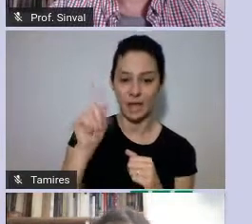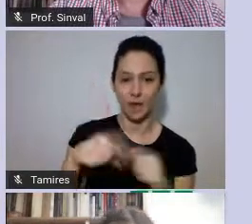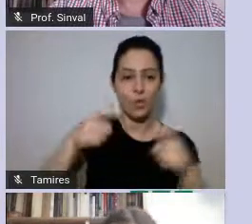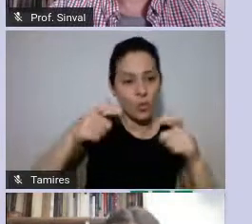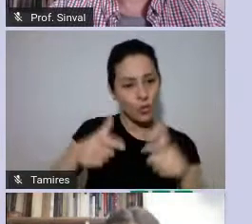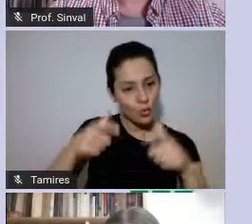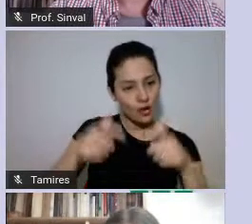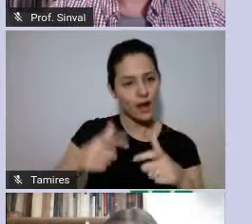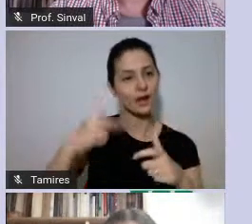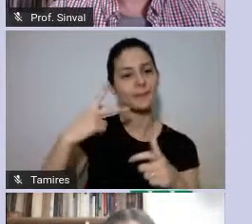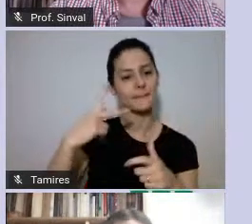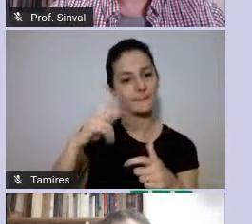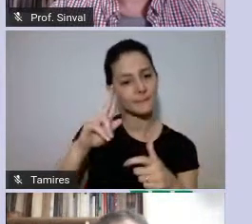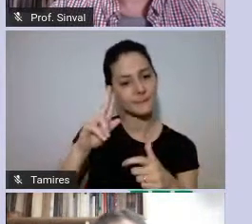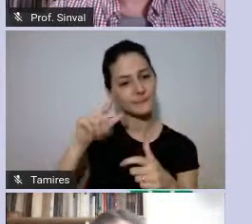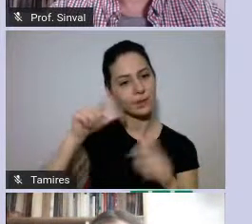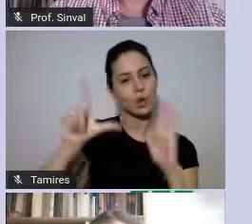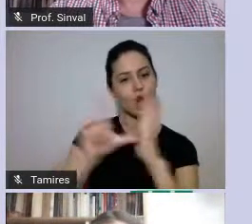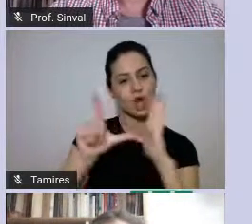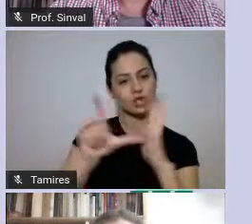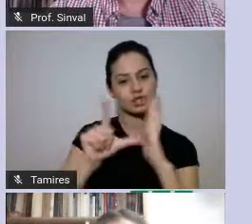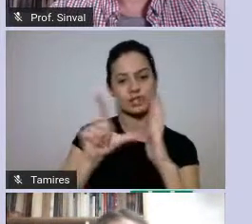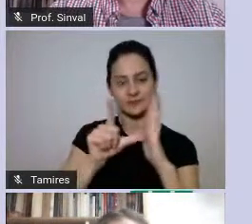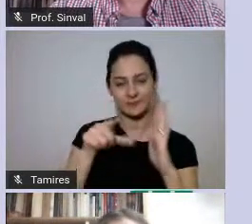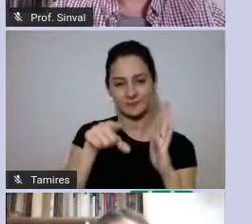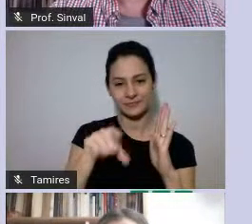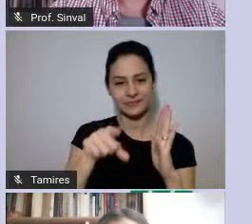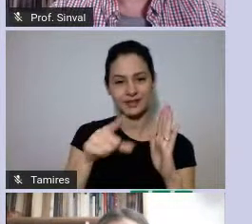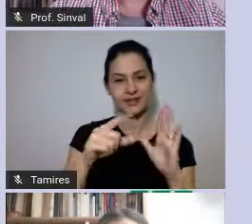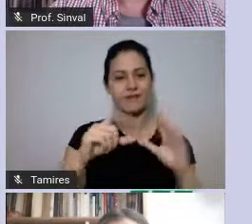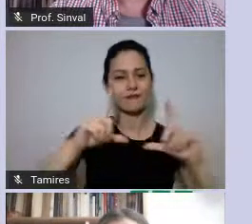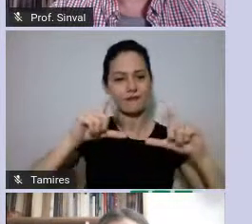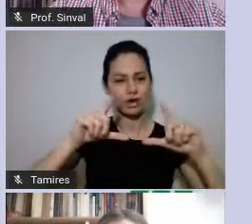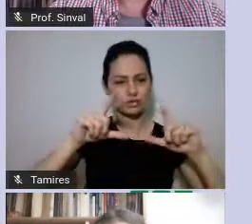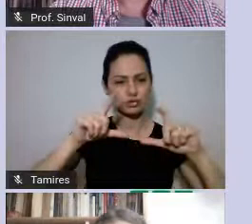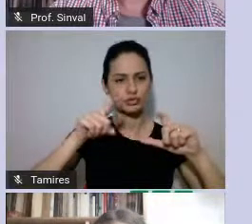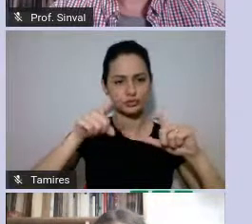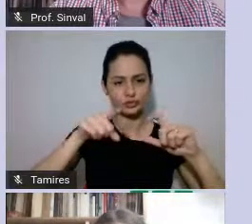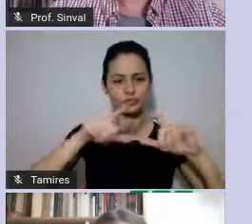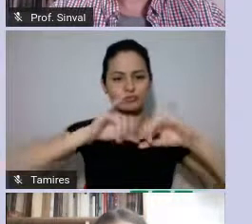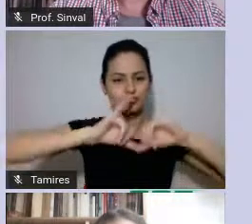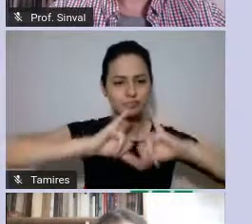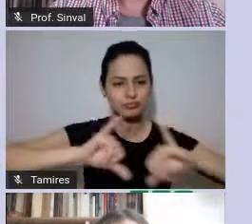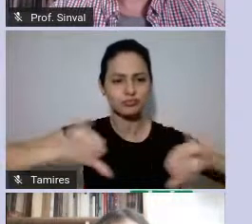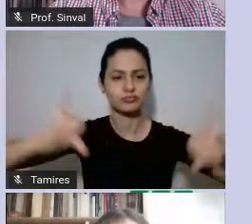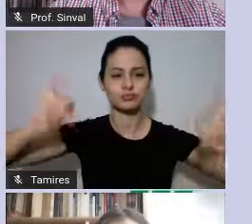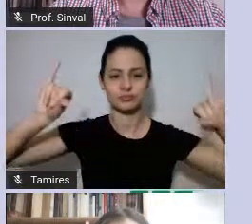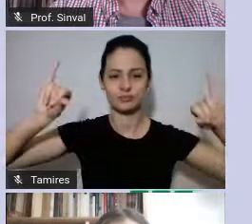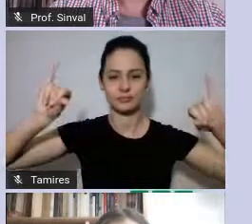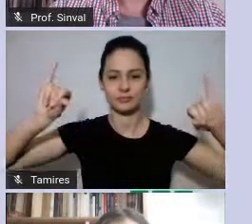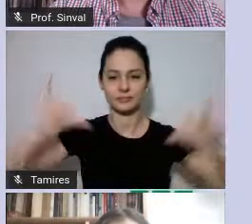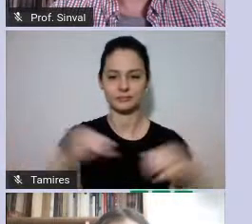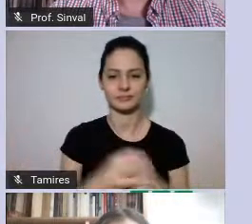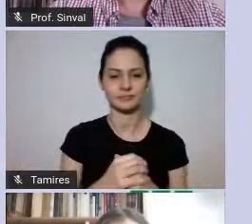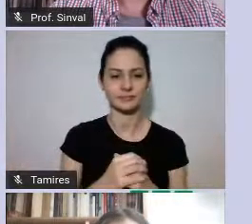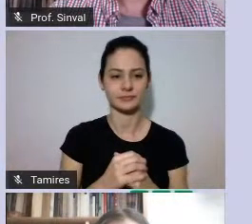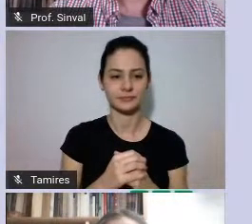Ciudad de México, es actual, fue publicado, lo vi publicado hoy en las redes